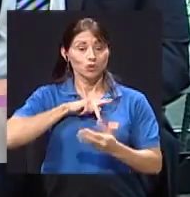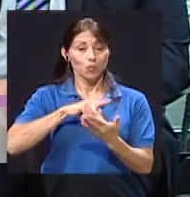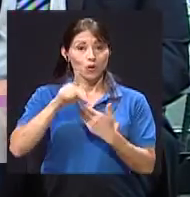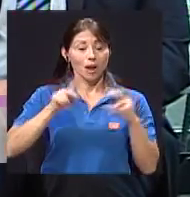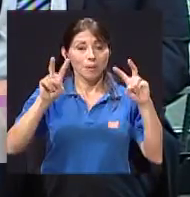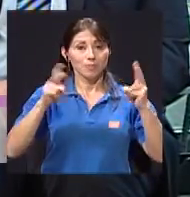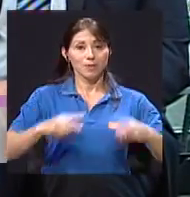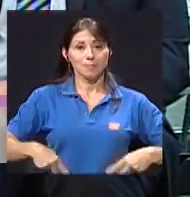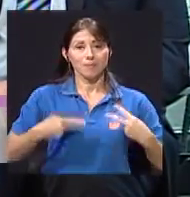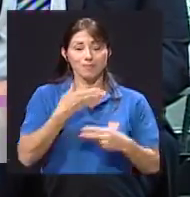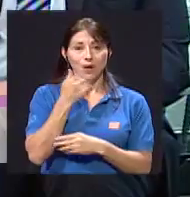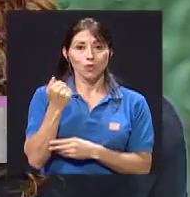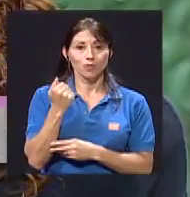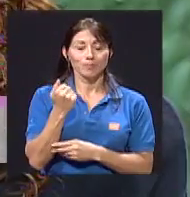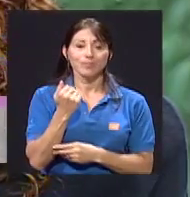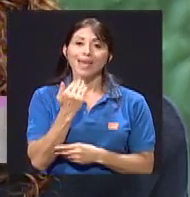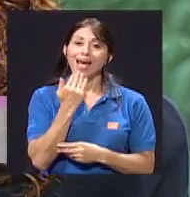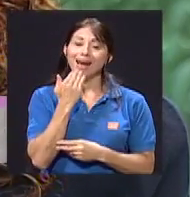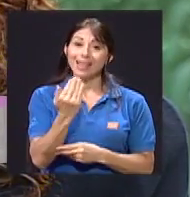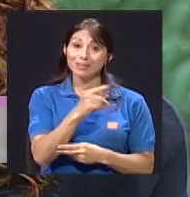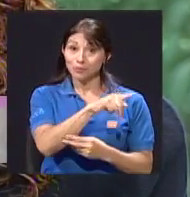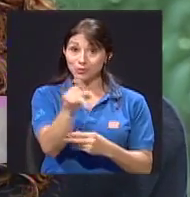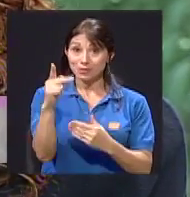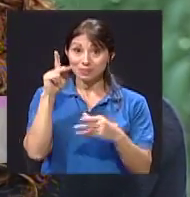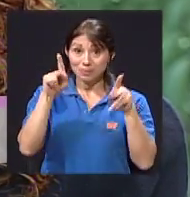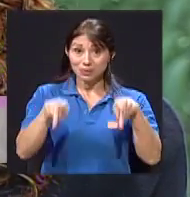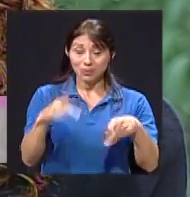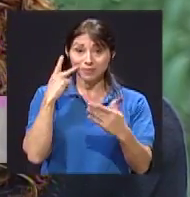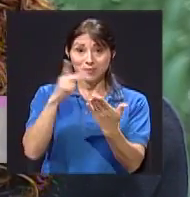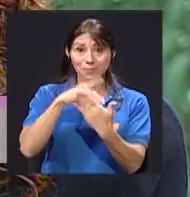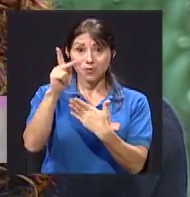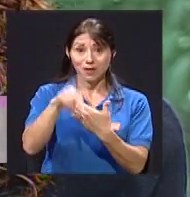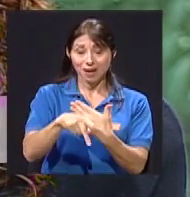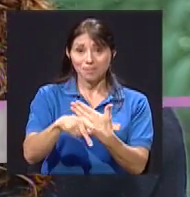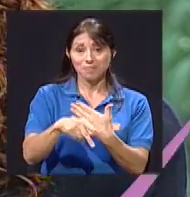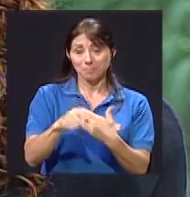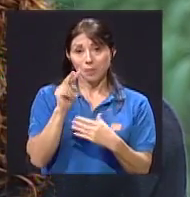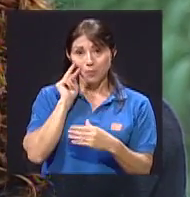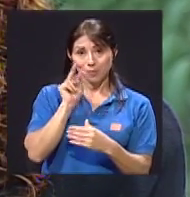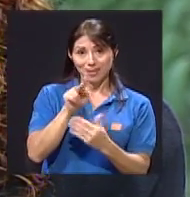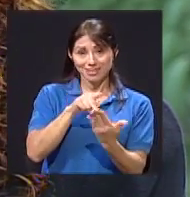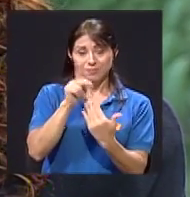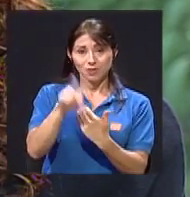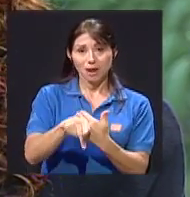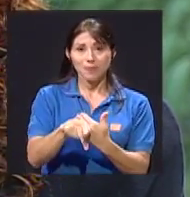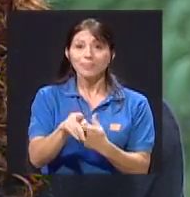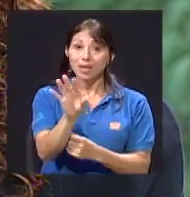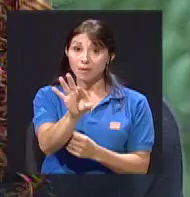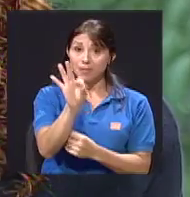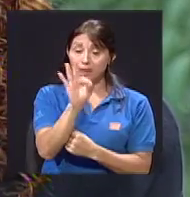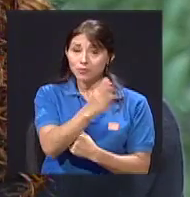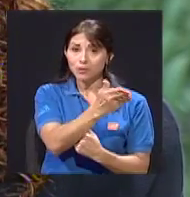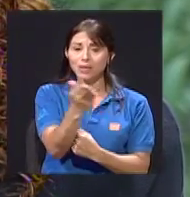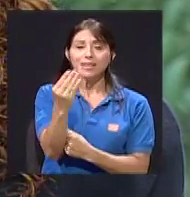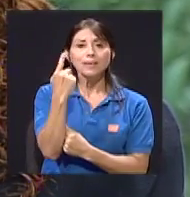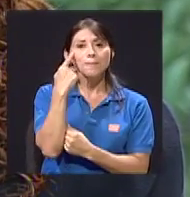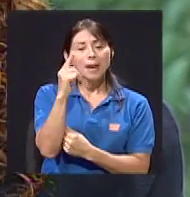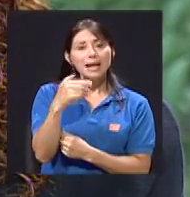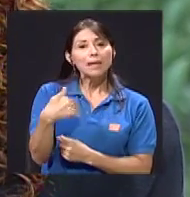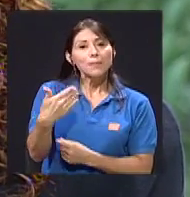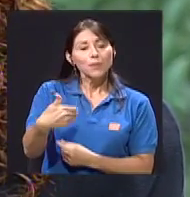Mejor. Agradecemos a nuestros televidentes por habernos visto en este programa y les invitamos para